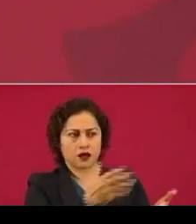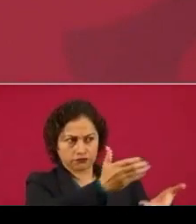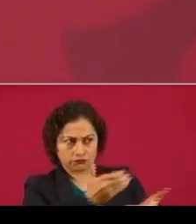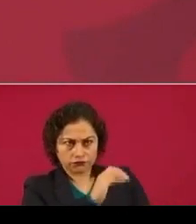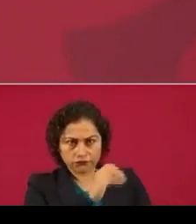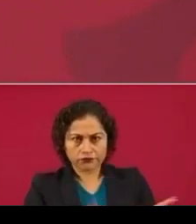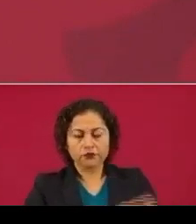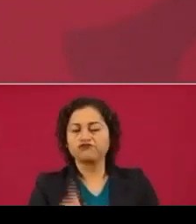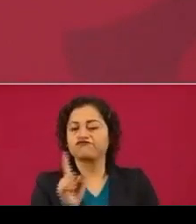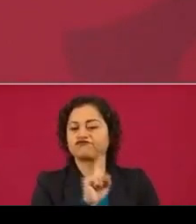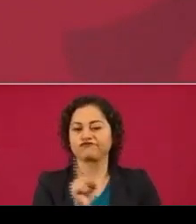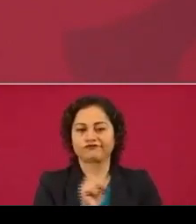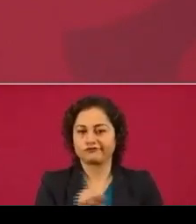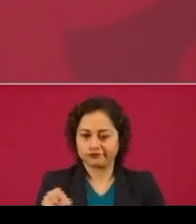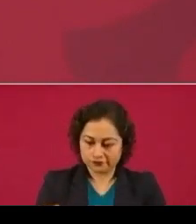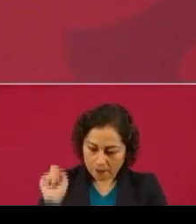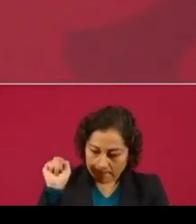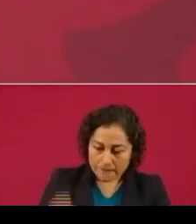muy buen trabajo,